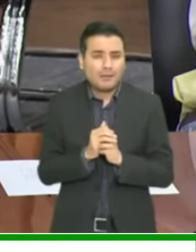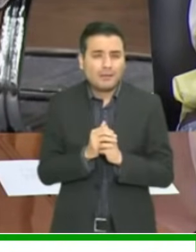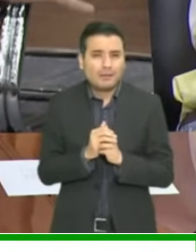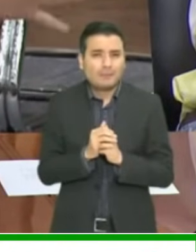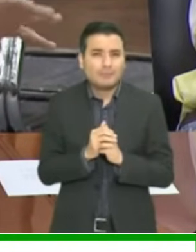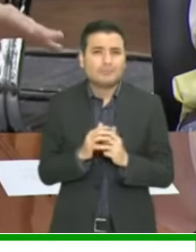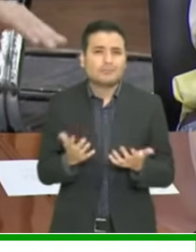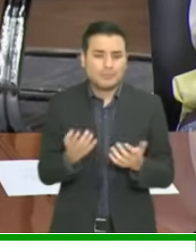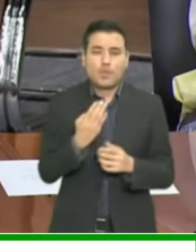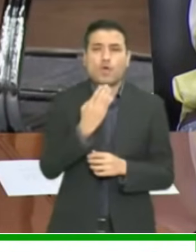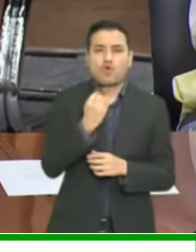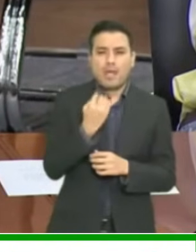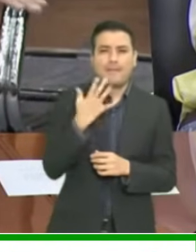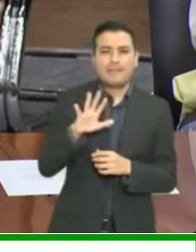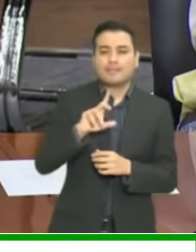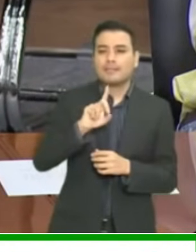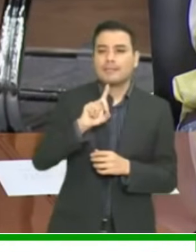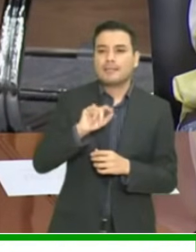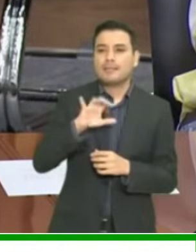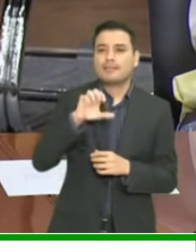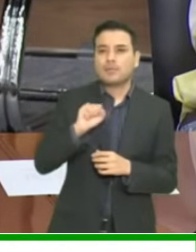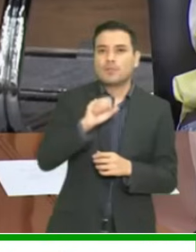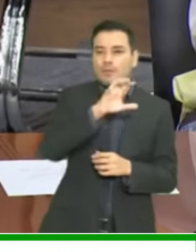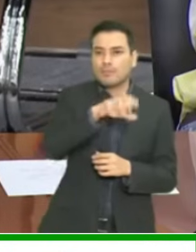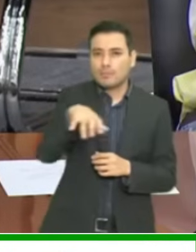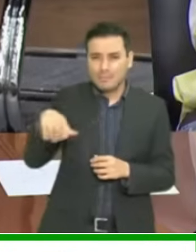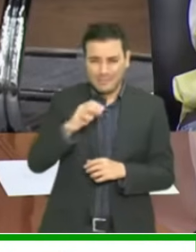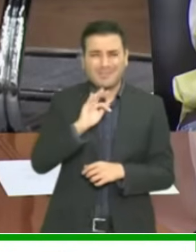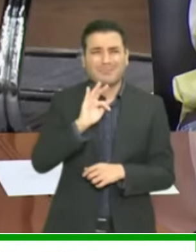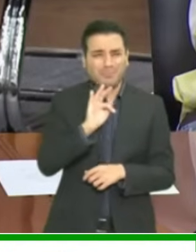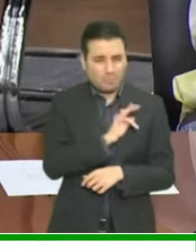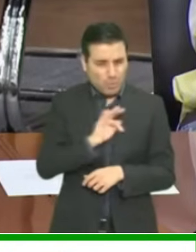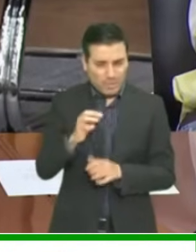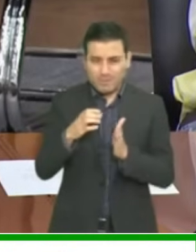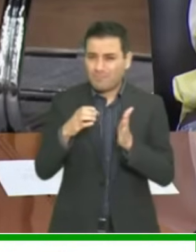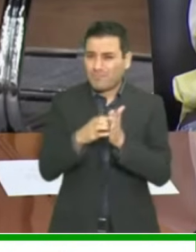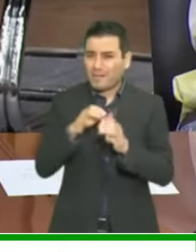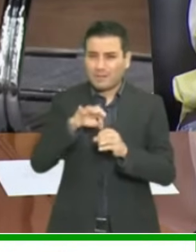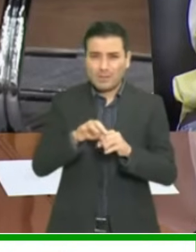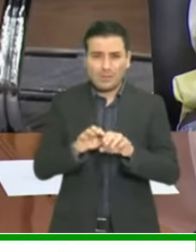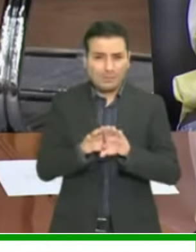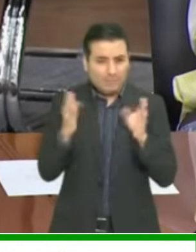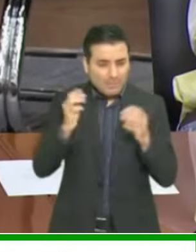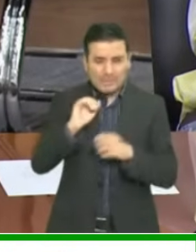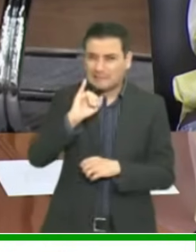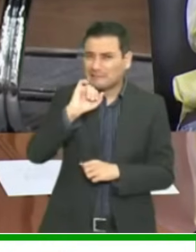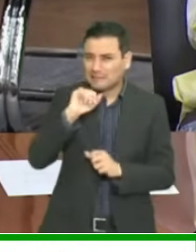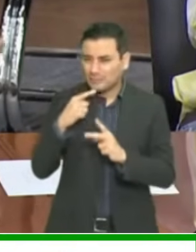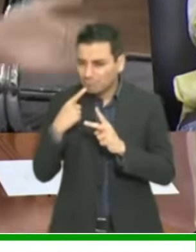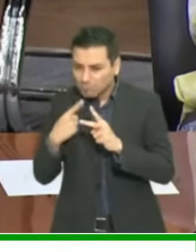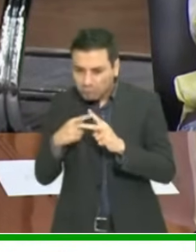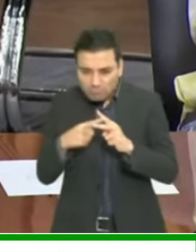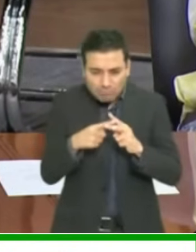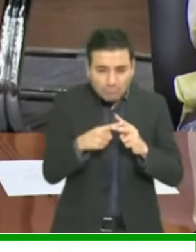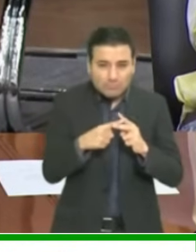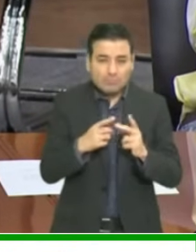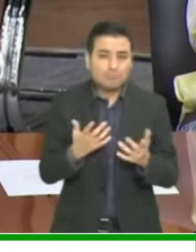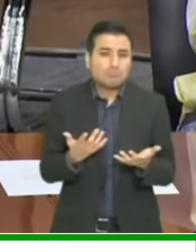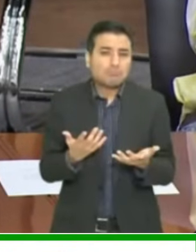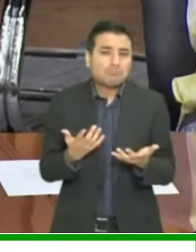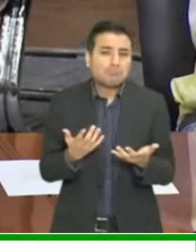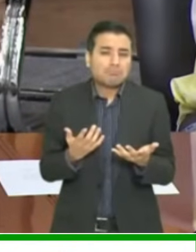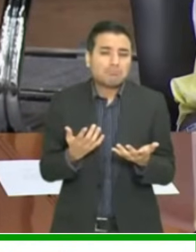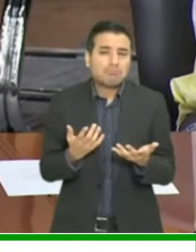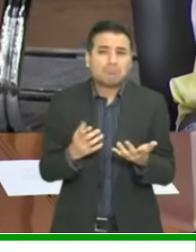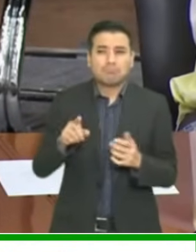en 9, 10 distritos donde las ventajas están cerradas, que se abran los paquetes. Y se abrirán este día. Y lo que va a suceder es que el resultado, como bien